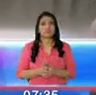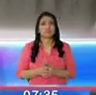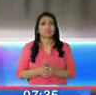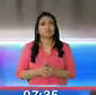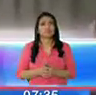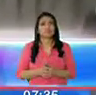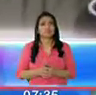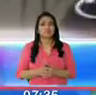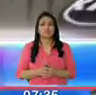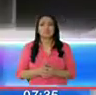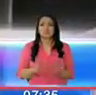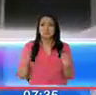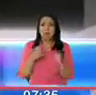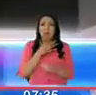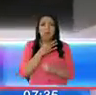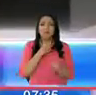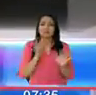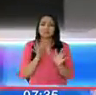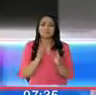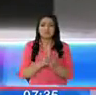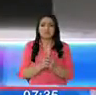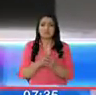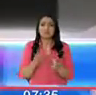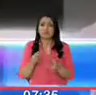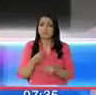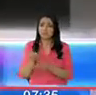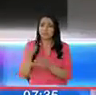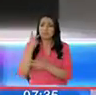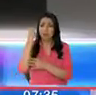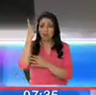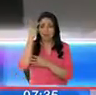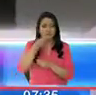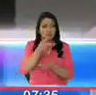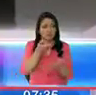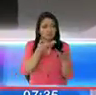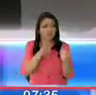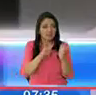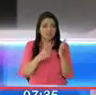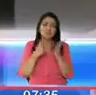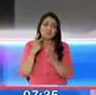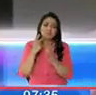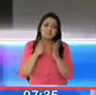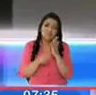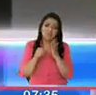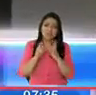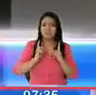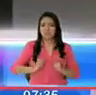que deberían alarmarse para nada. La gente ha sido comunicada, los padres han sido comunicados de que el Ministerio de Salud está tomando las